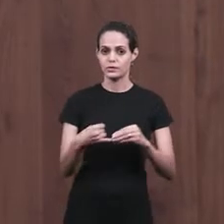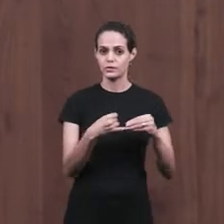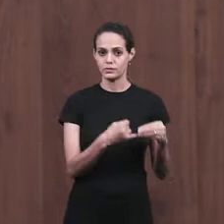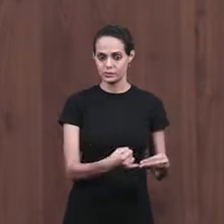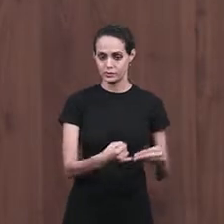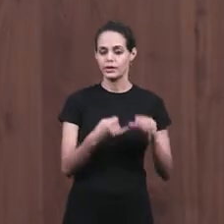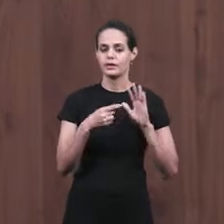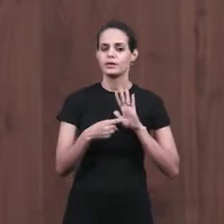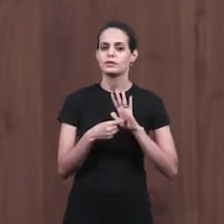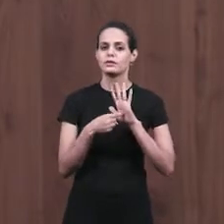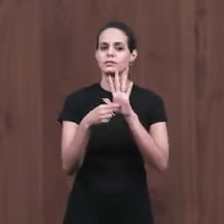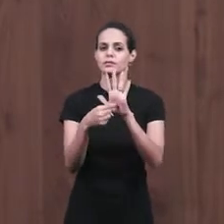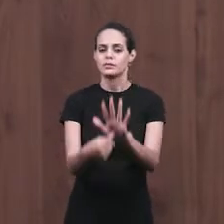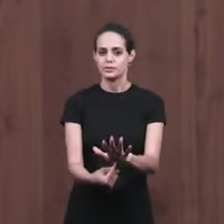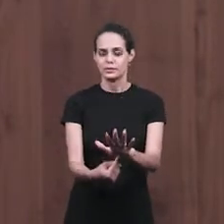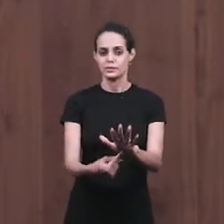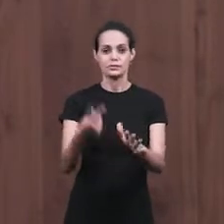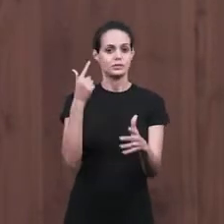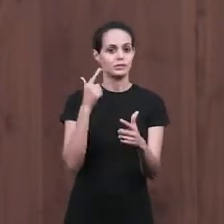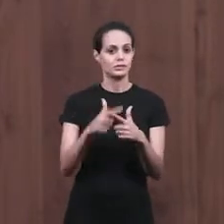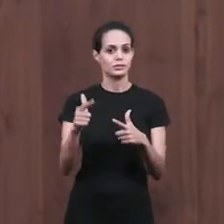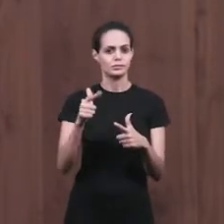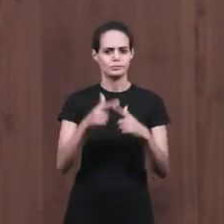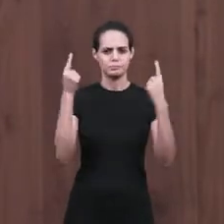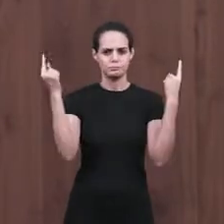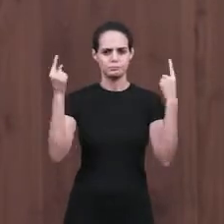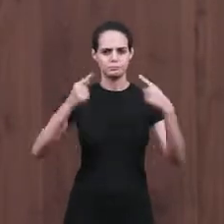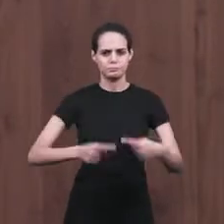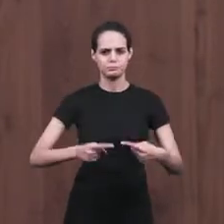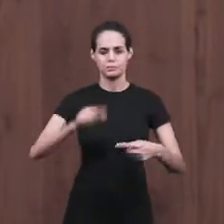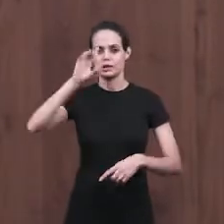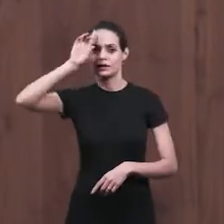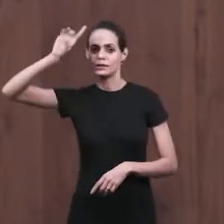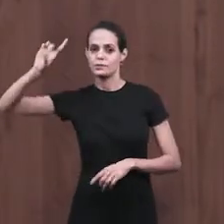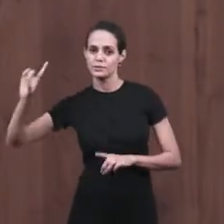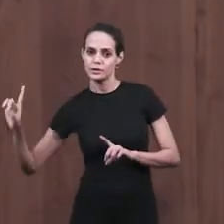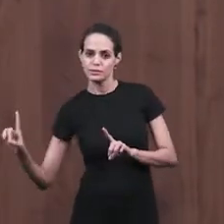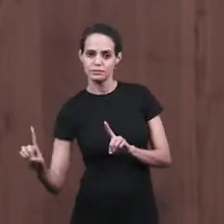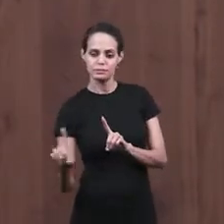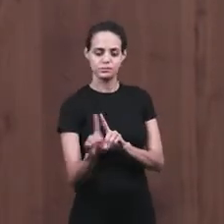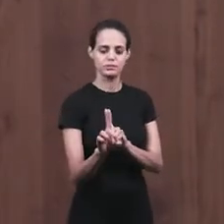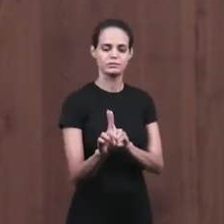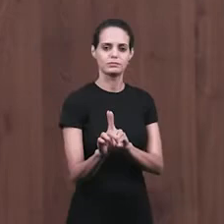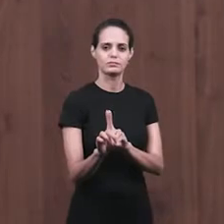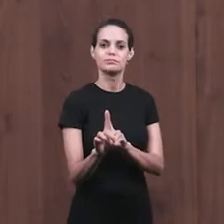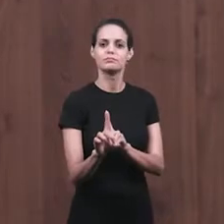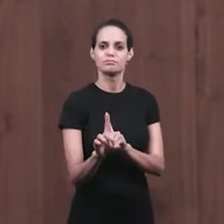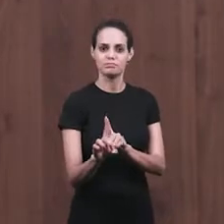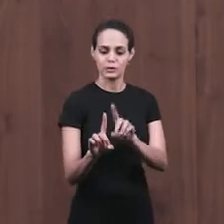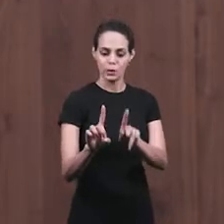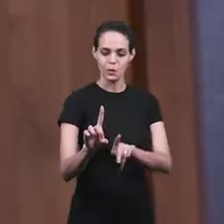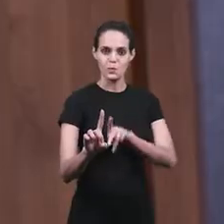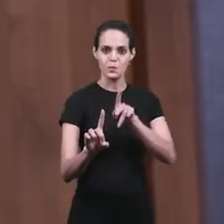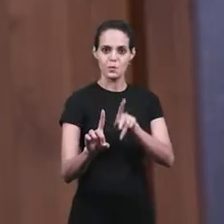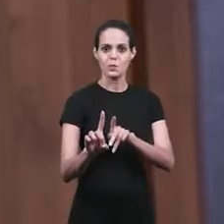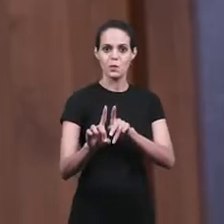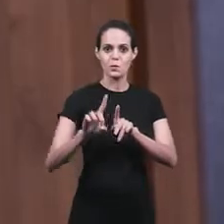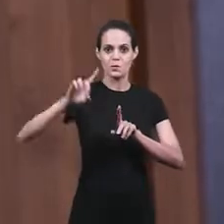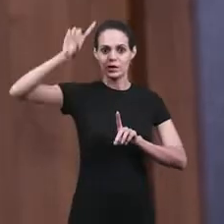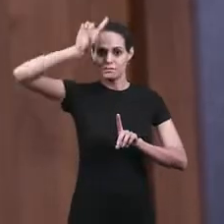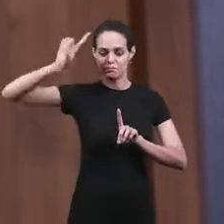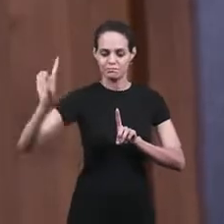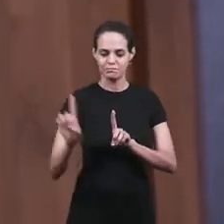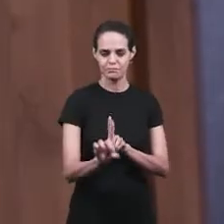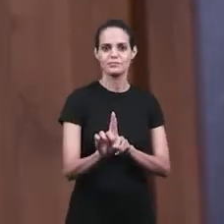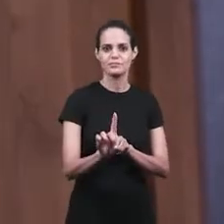que delante de ese problema, de ese desafío, Dios iría al frente de su pueblo. Y fue así que pasó. El